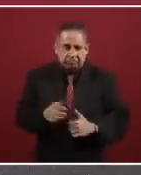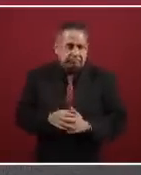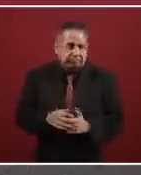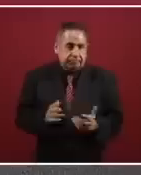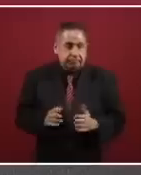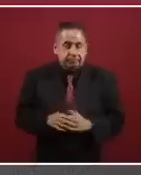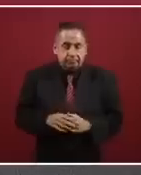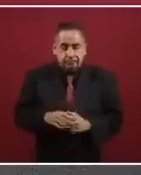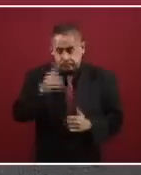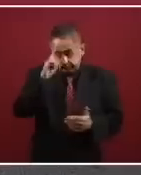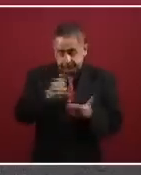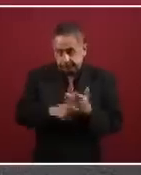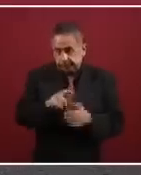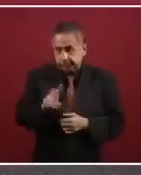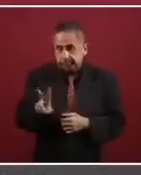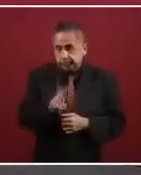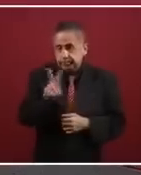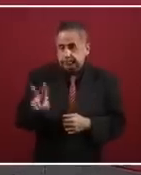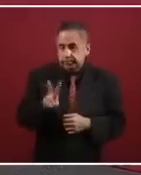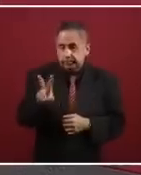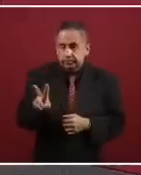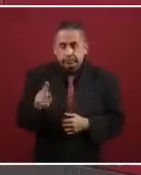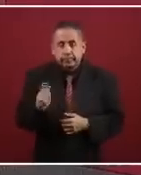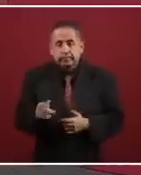Entonces, el viernes